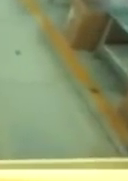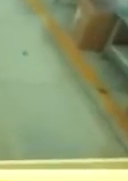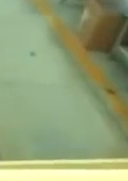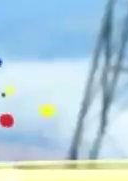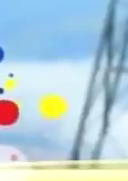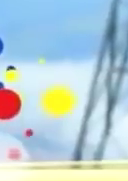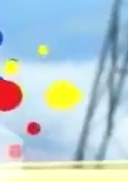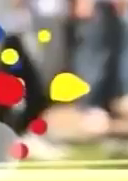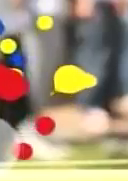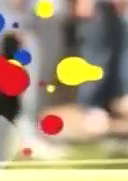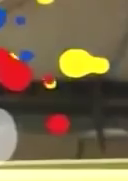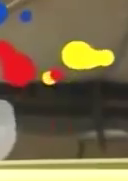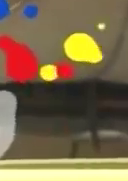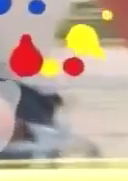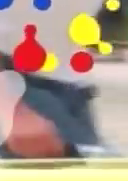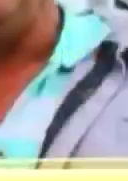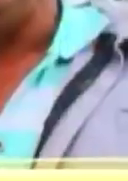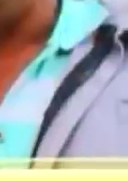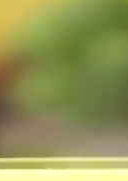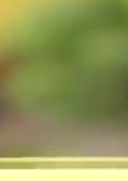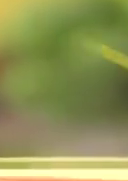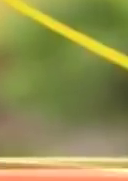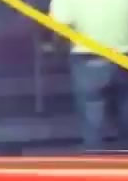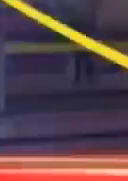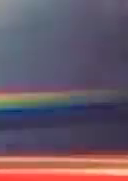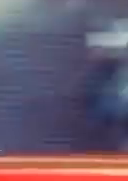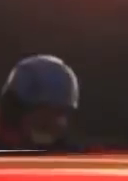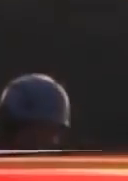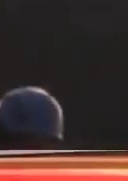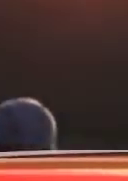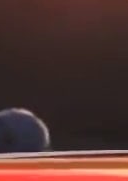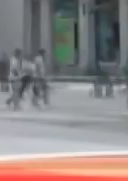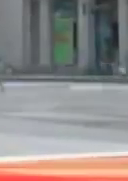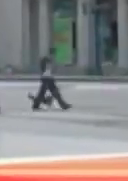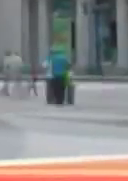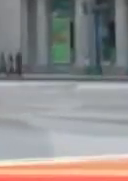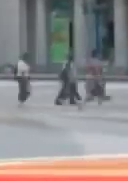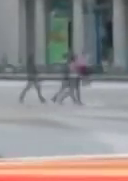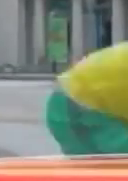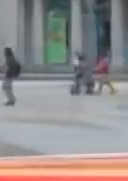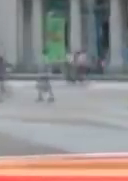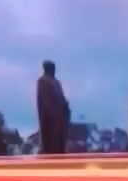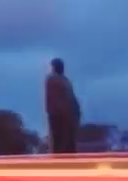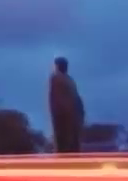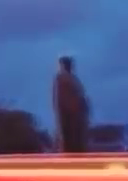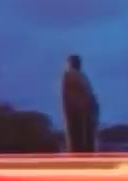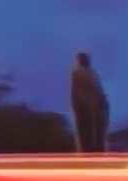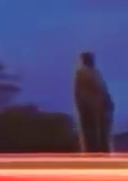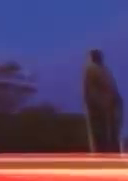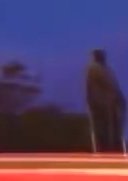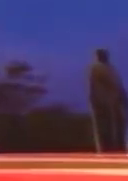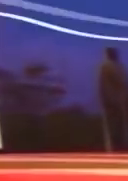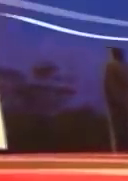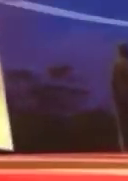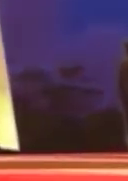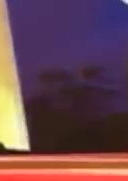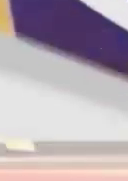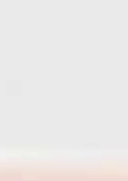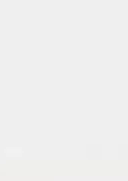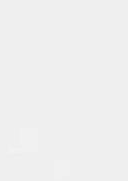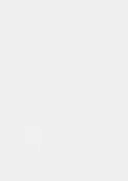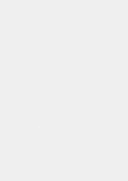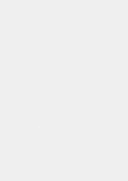Bienvenidos y bienvenidas. A continuación, una transmisión conjunta de radio y televisión por su derecho a